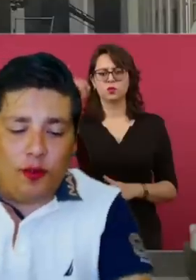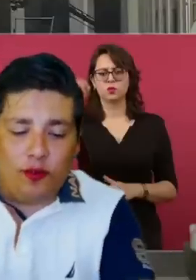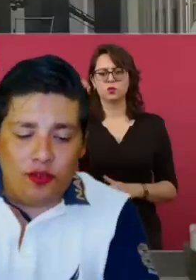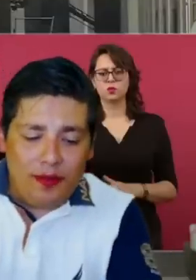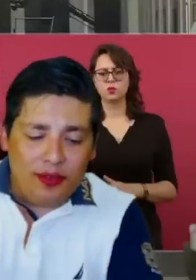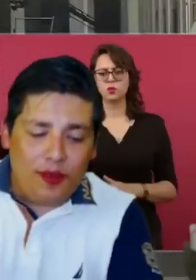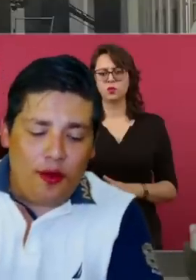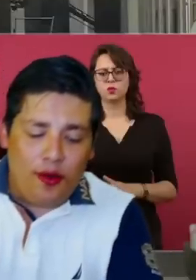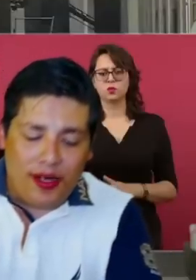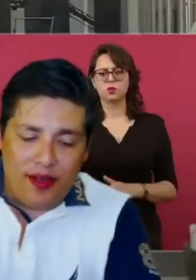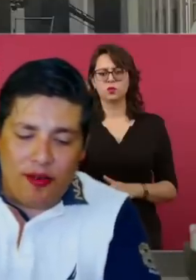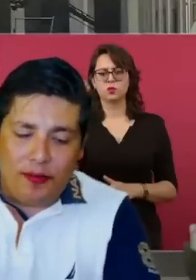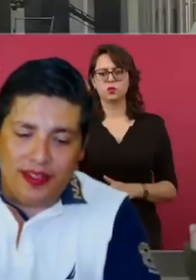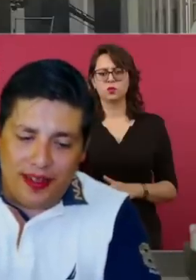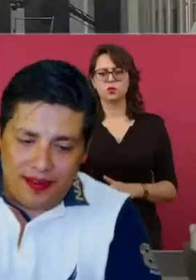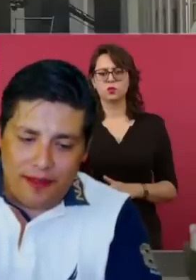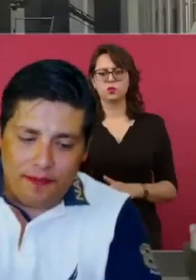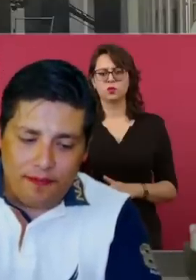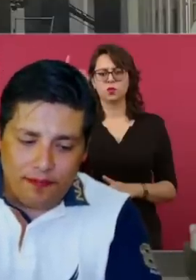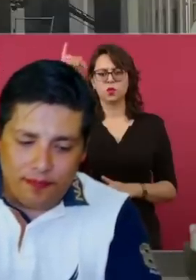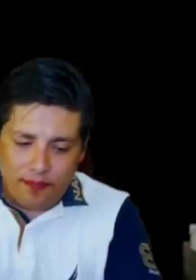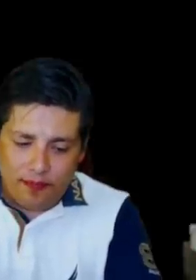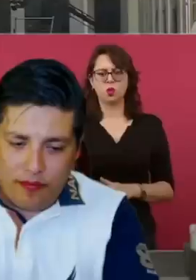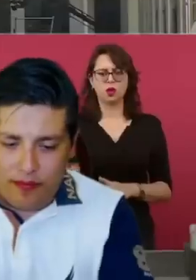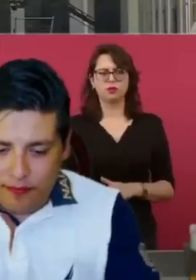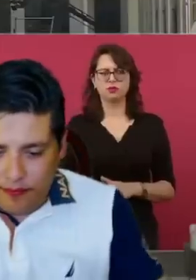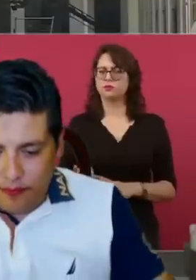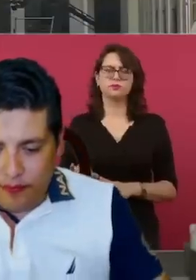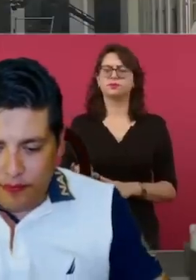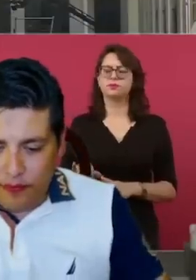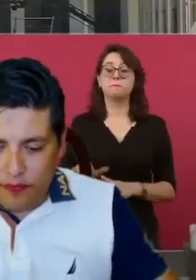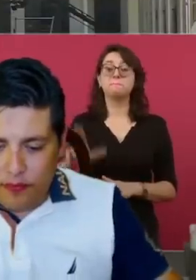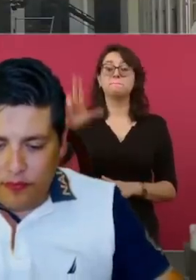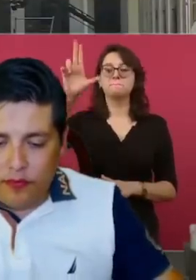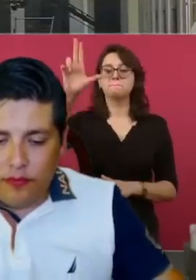Veracruz. Pero escuchemos qué fue lo que dijo el presidente. O martes,